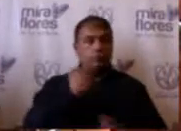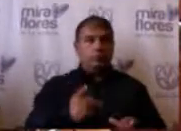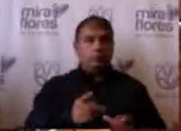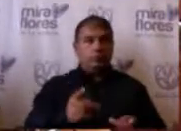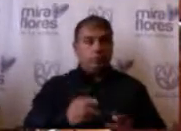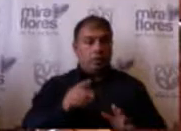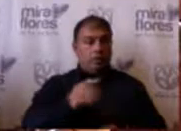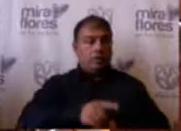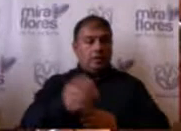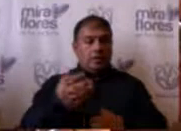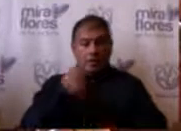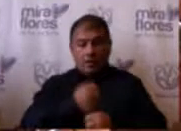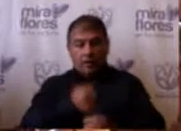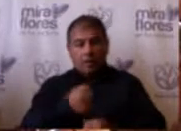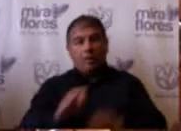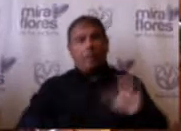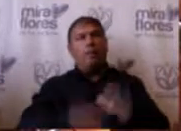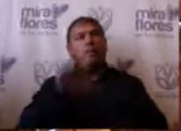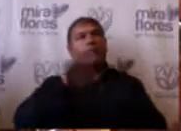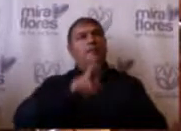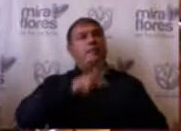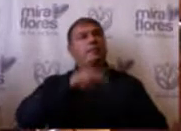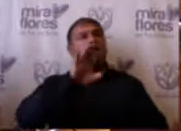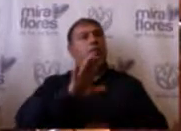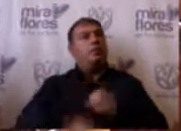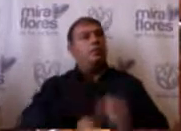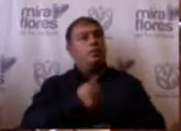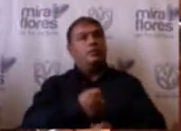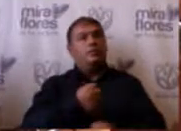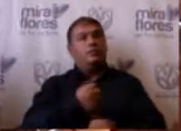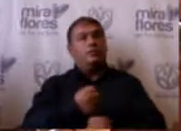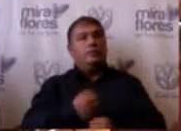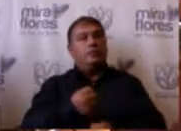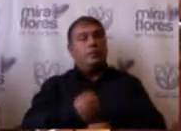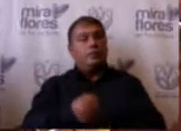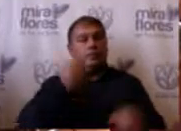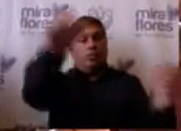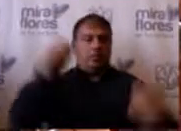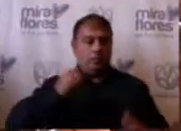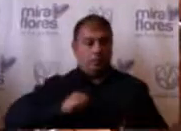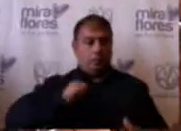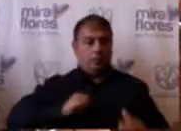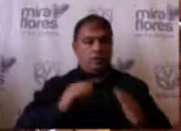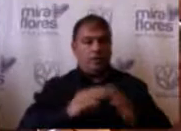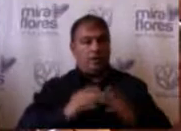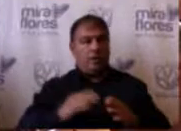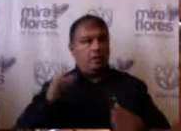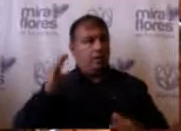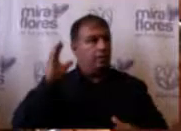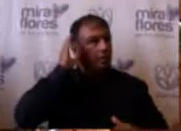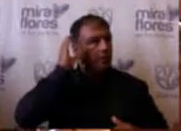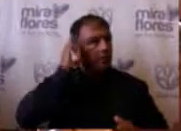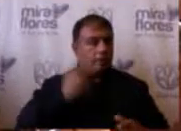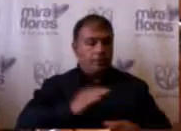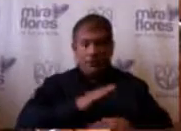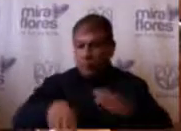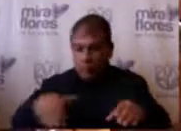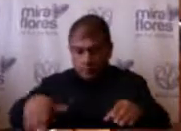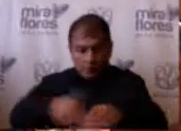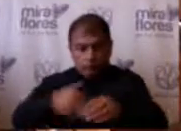se viene trabajando hace más de 34 años por la municipalidad distrital de miraflores en virtual los